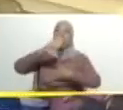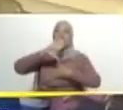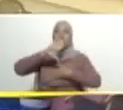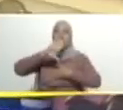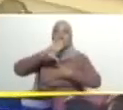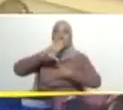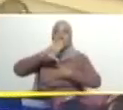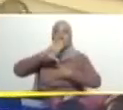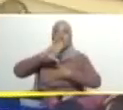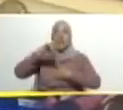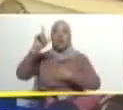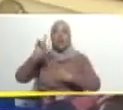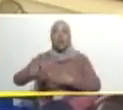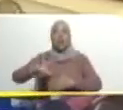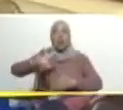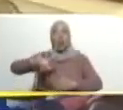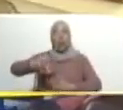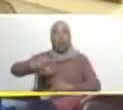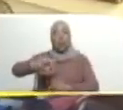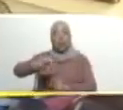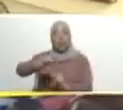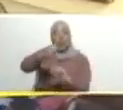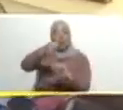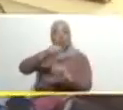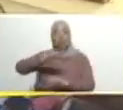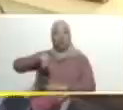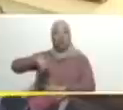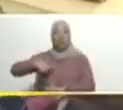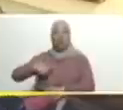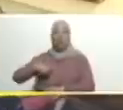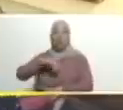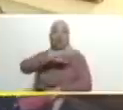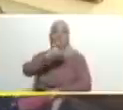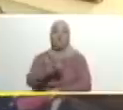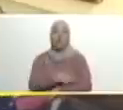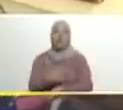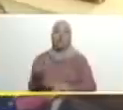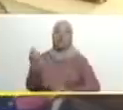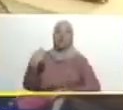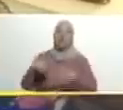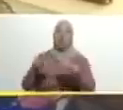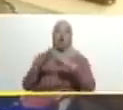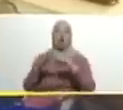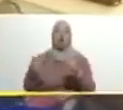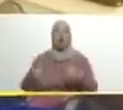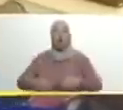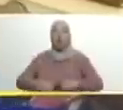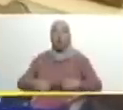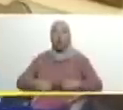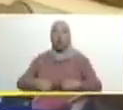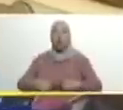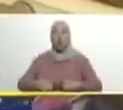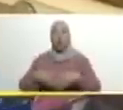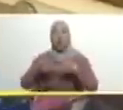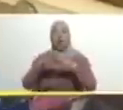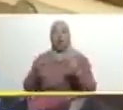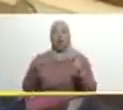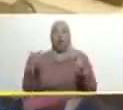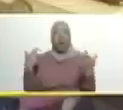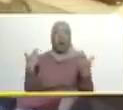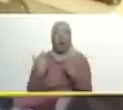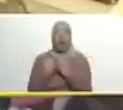esa fuerza espiritual, esa fuerza moral, nos ha llevado a enfrentar todas las circunstancias, todas las